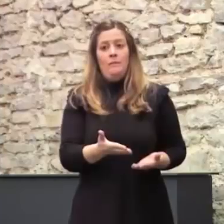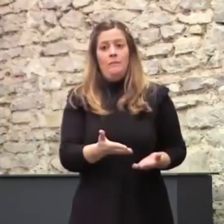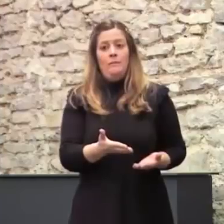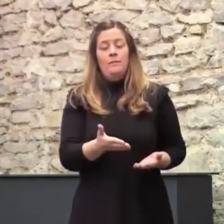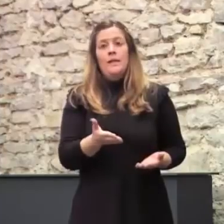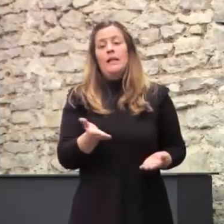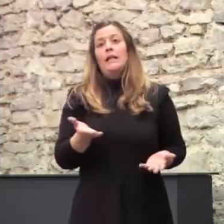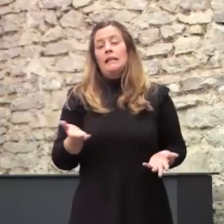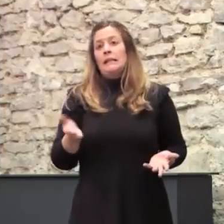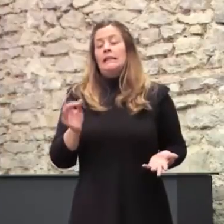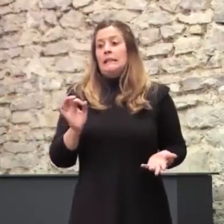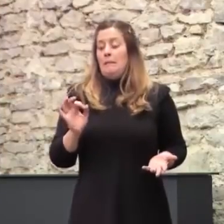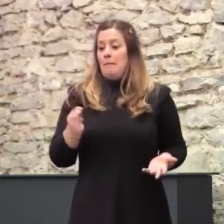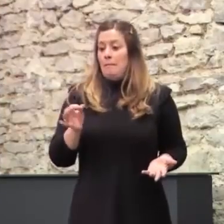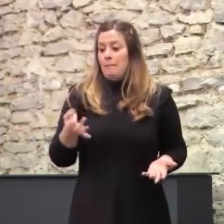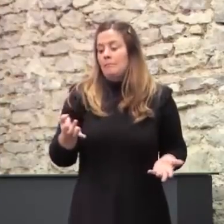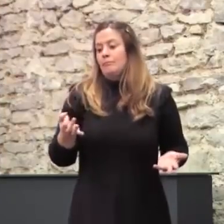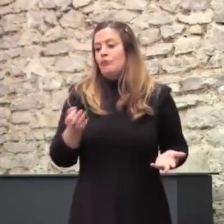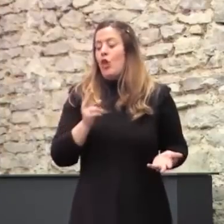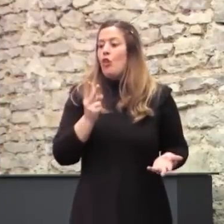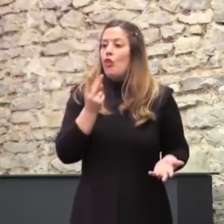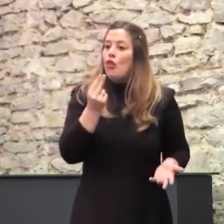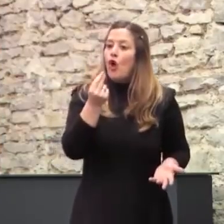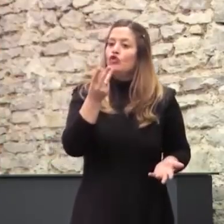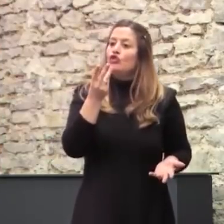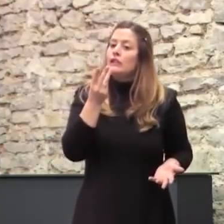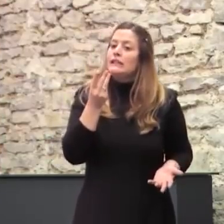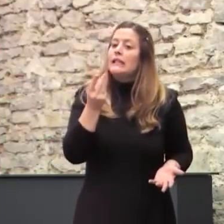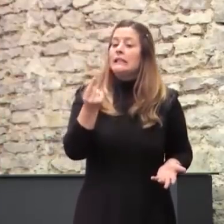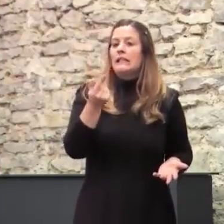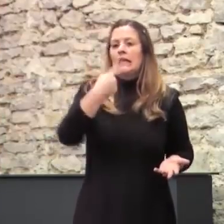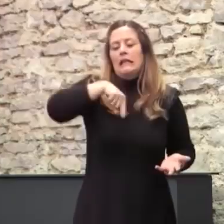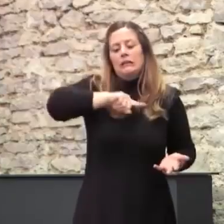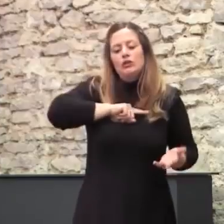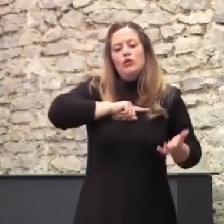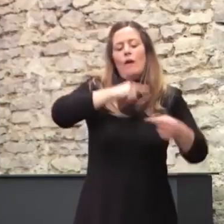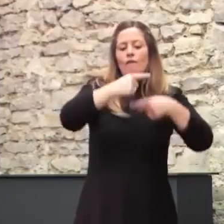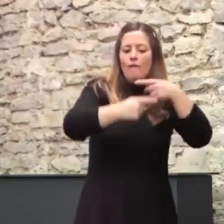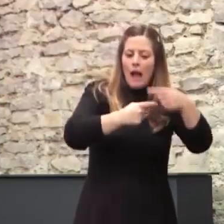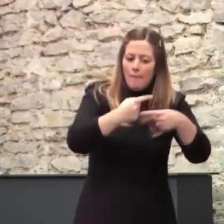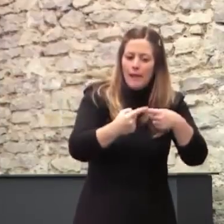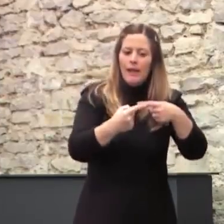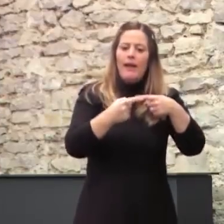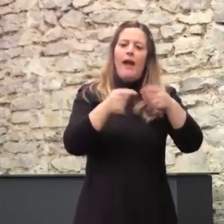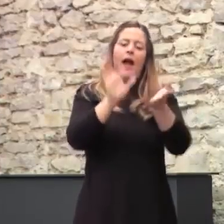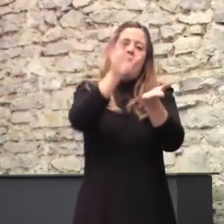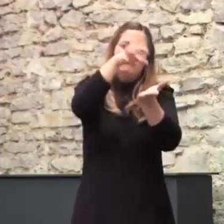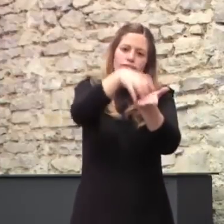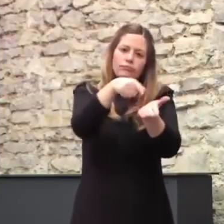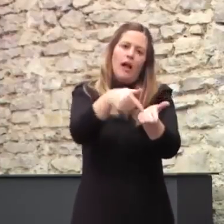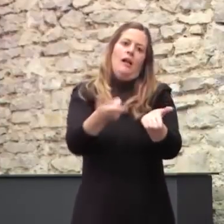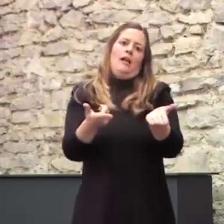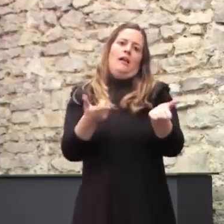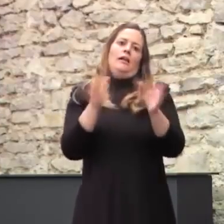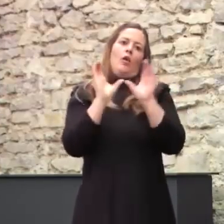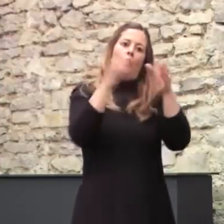sí que hay 2 o 3 días en los que permanecemos con la familia en el tanatorio, ¿no? Bueno, ahora está de moda lo